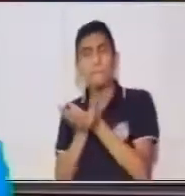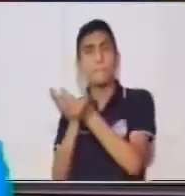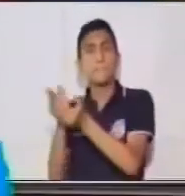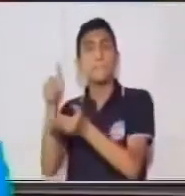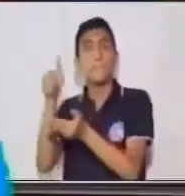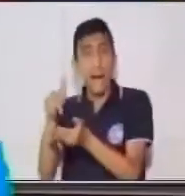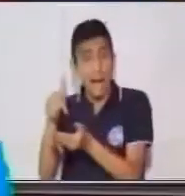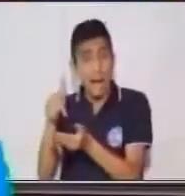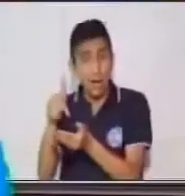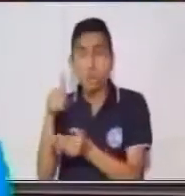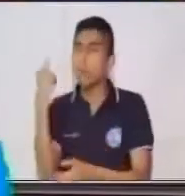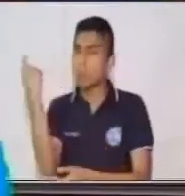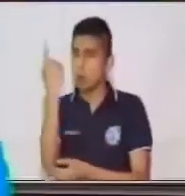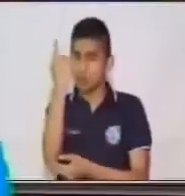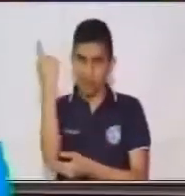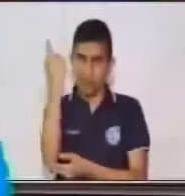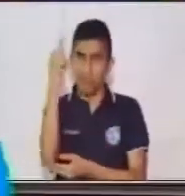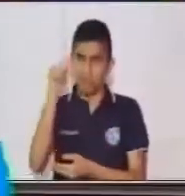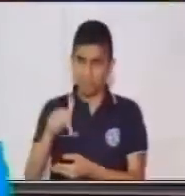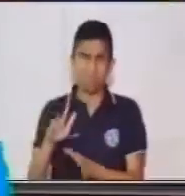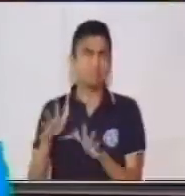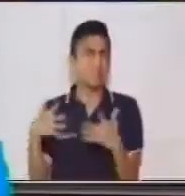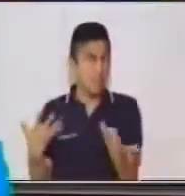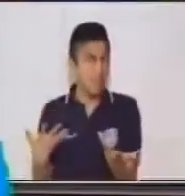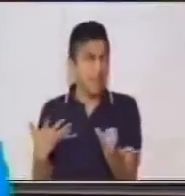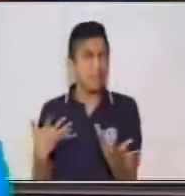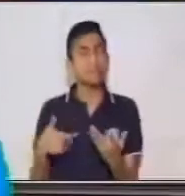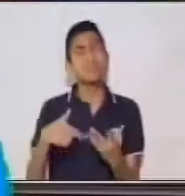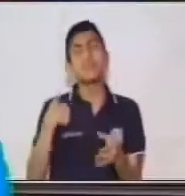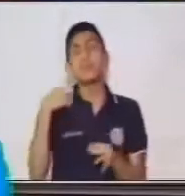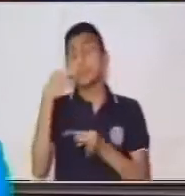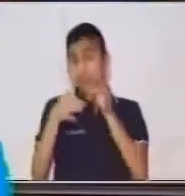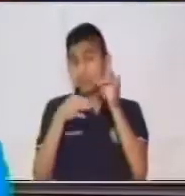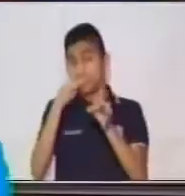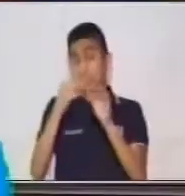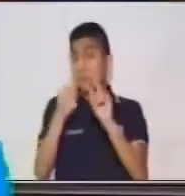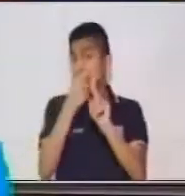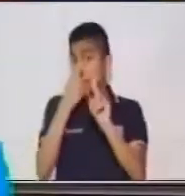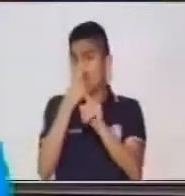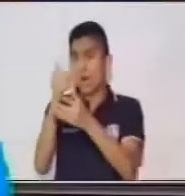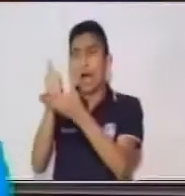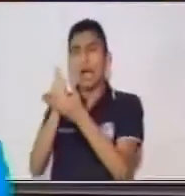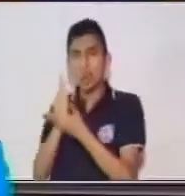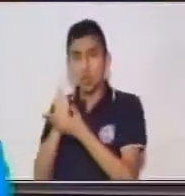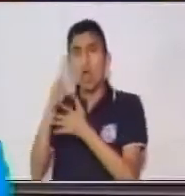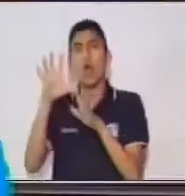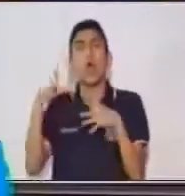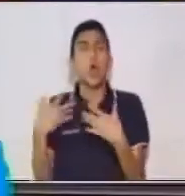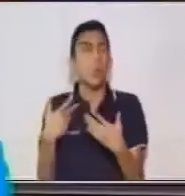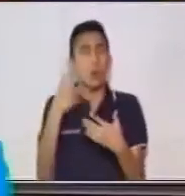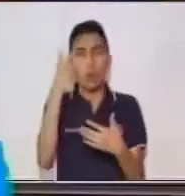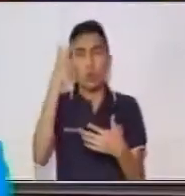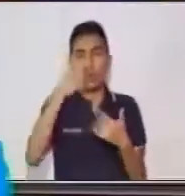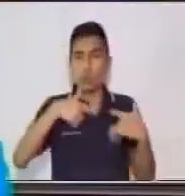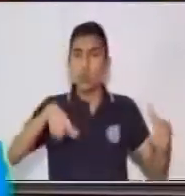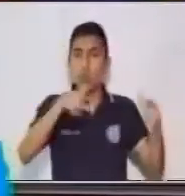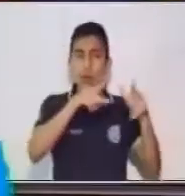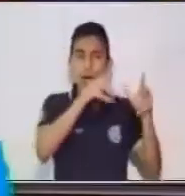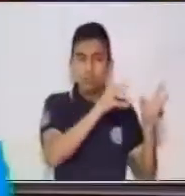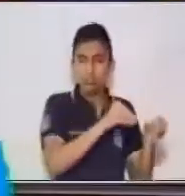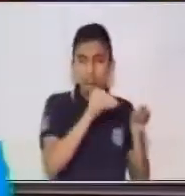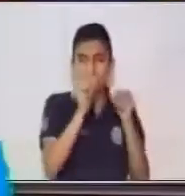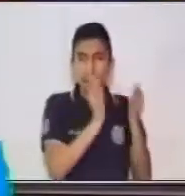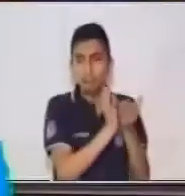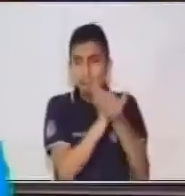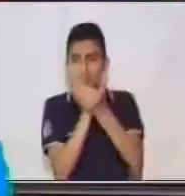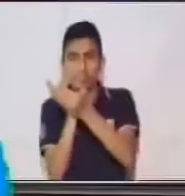transportes muy, muy importantes? ¿Por qué? Porque nos ayudan a transportarnos. En este caso, los que trabajan en